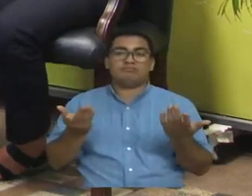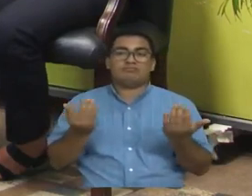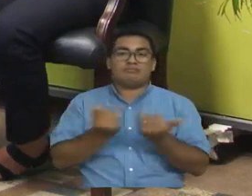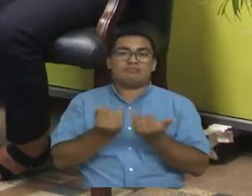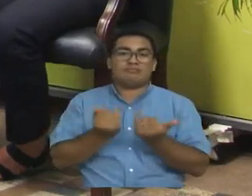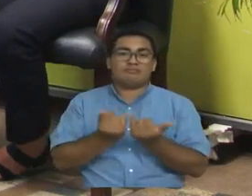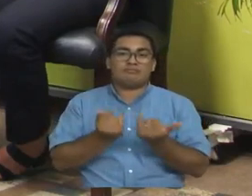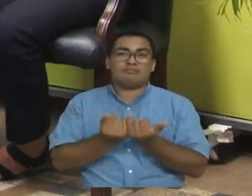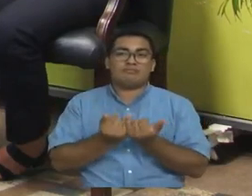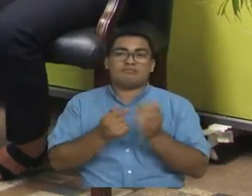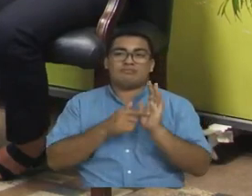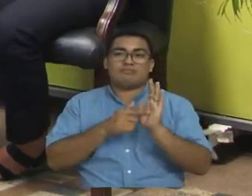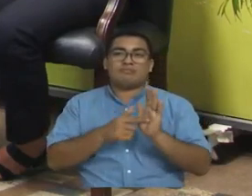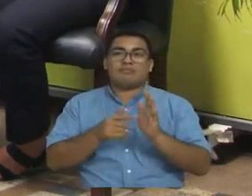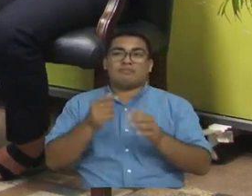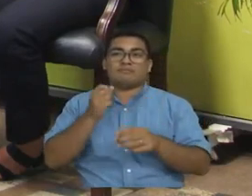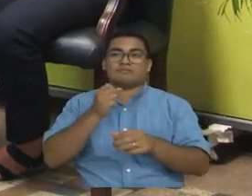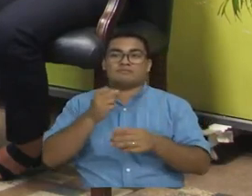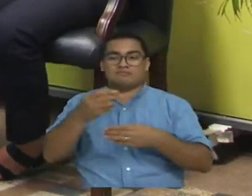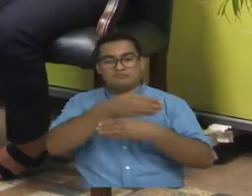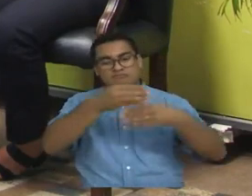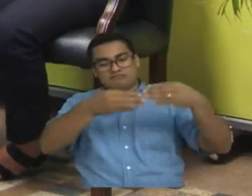a algo como por ejemplo a la construcción.